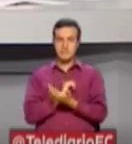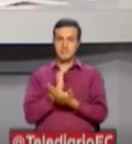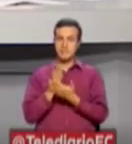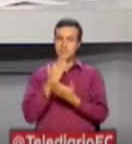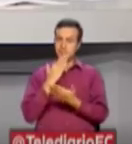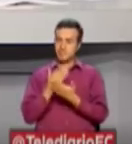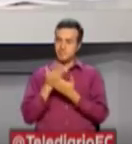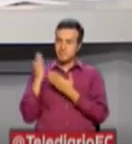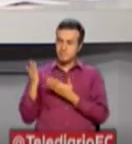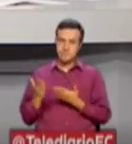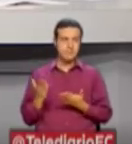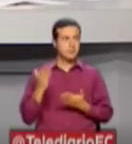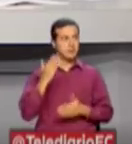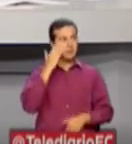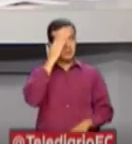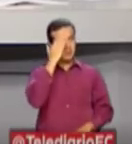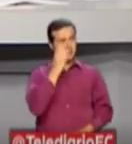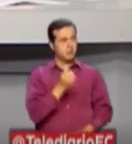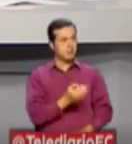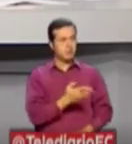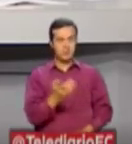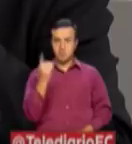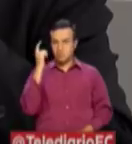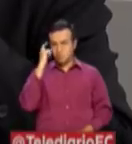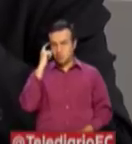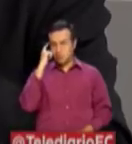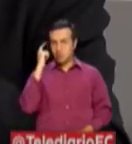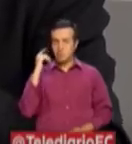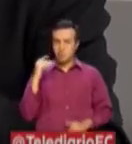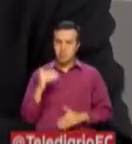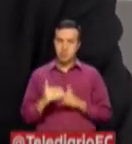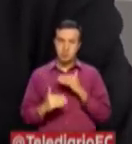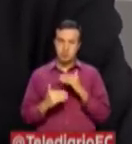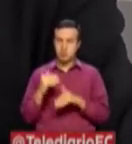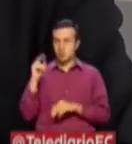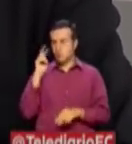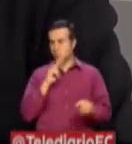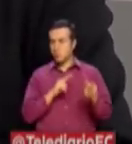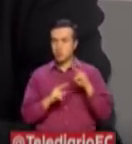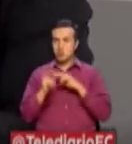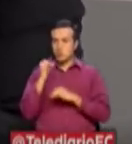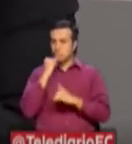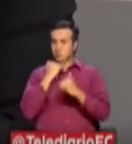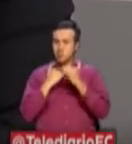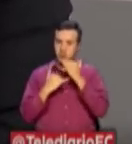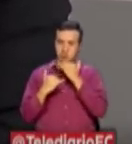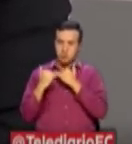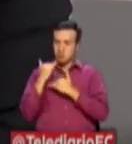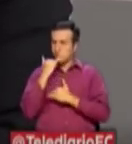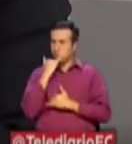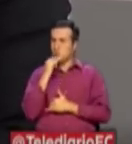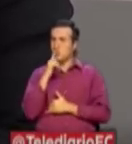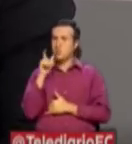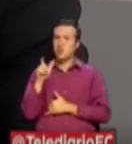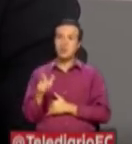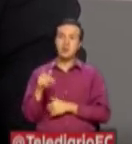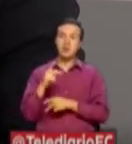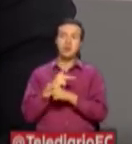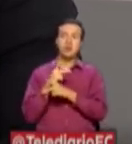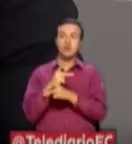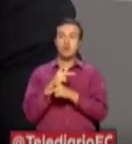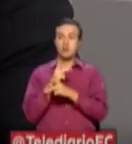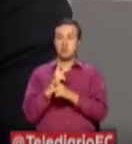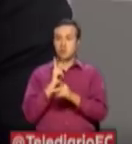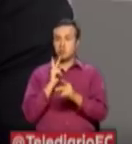venir bueno considera usted que hay excesos en procesos de evaluación a los organismos de control por parte del consejo